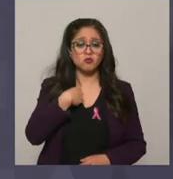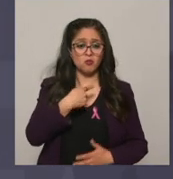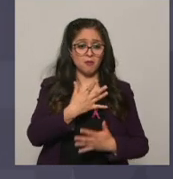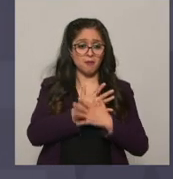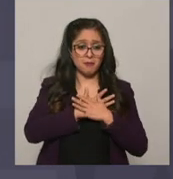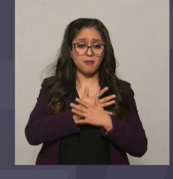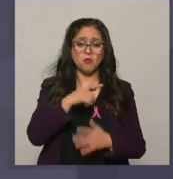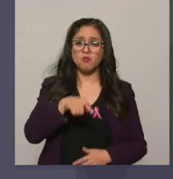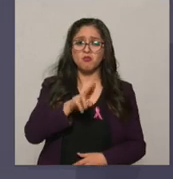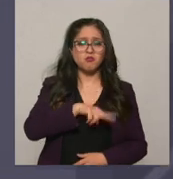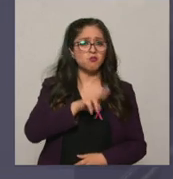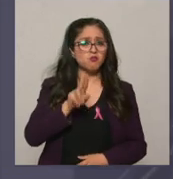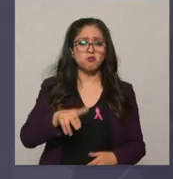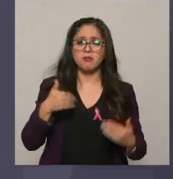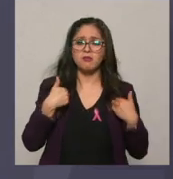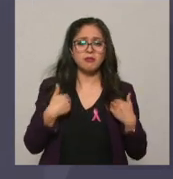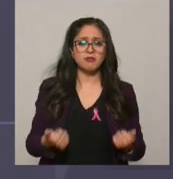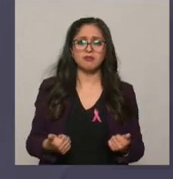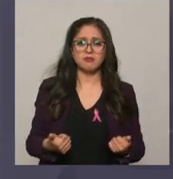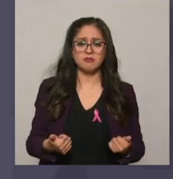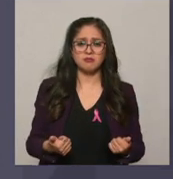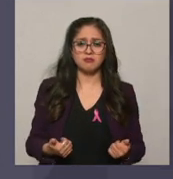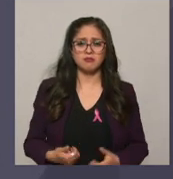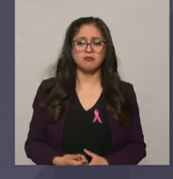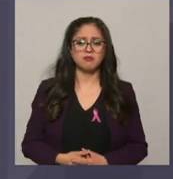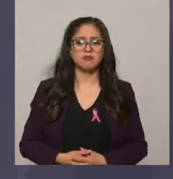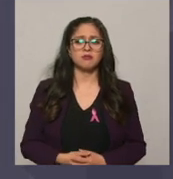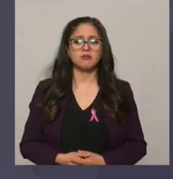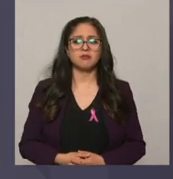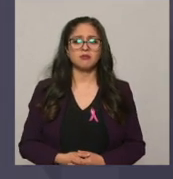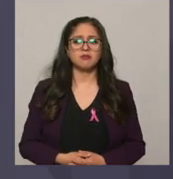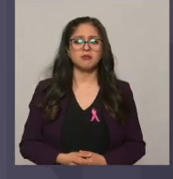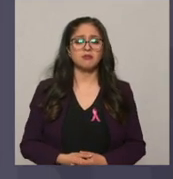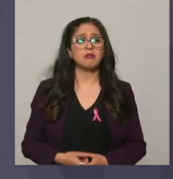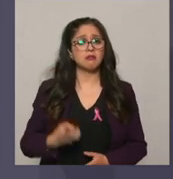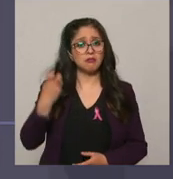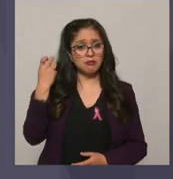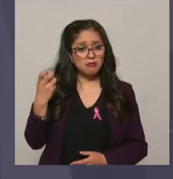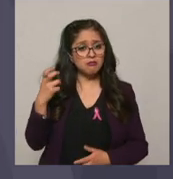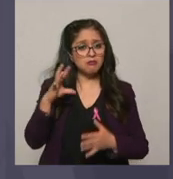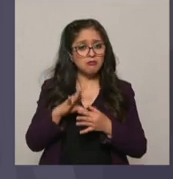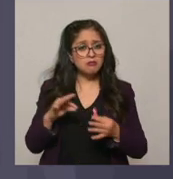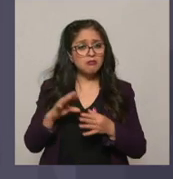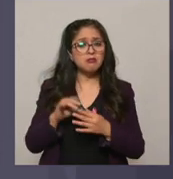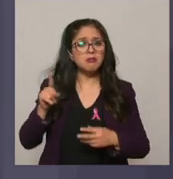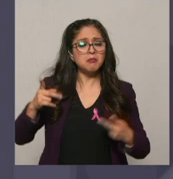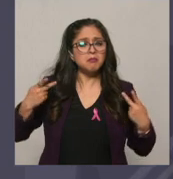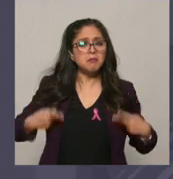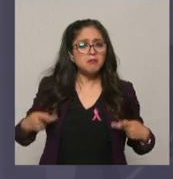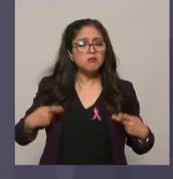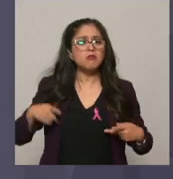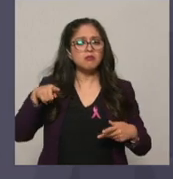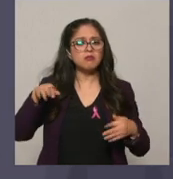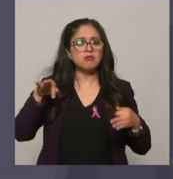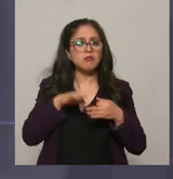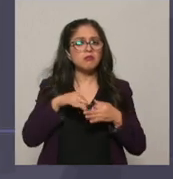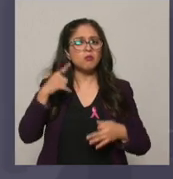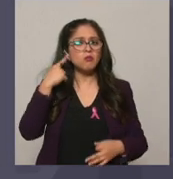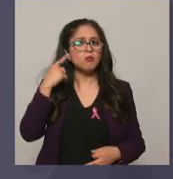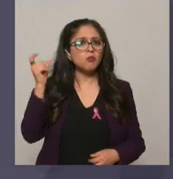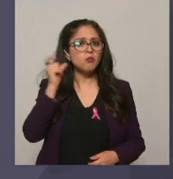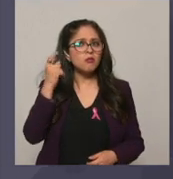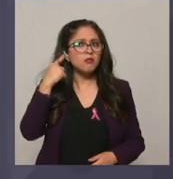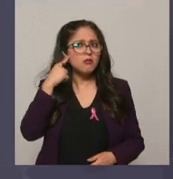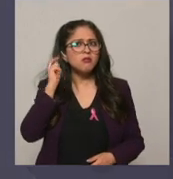entendiste. Sí, eso fueron las versiones de las personas que estaban cercanas en cuanto se